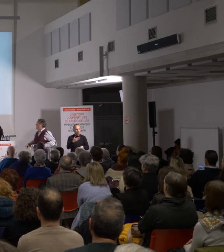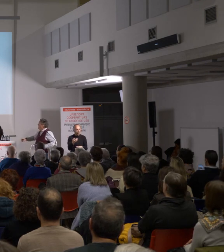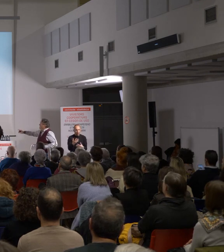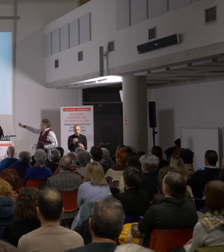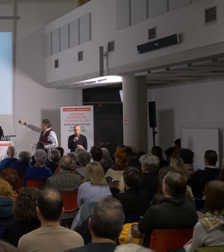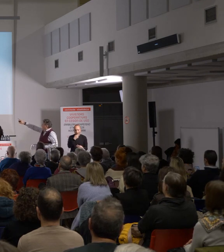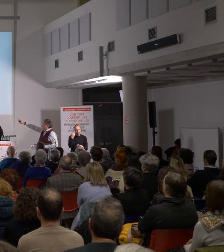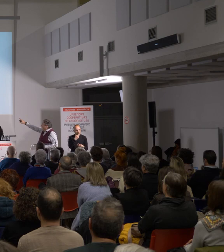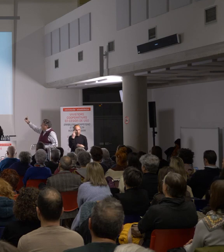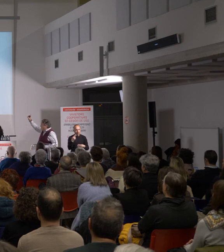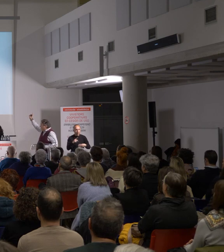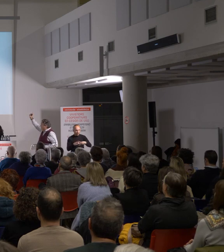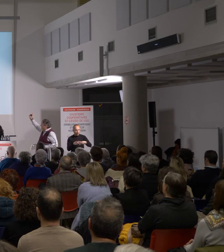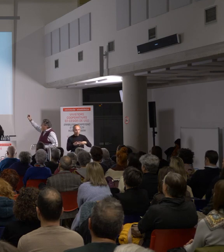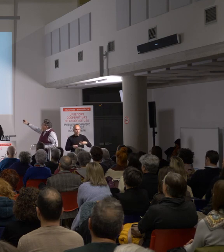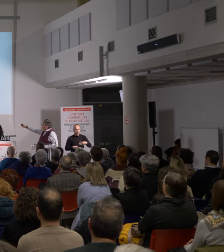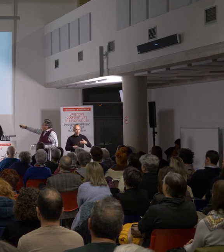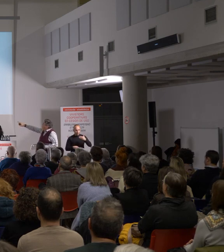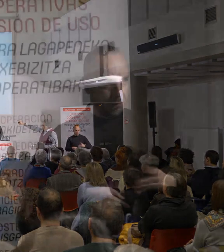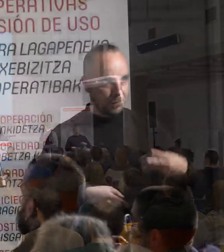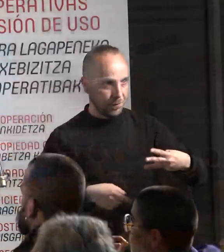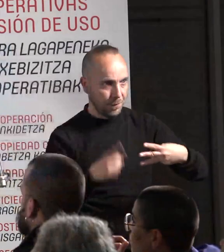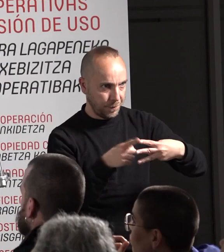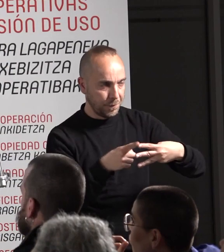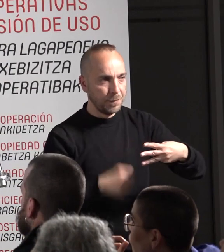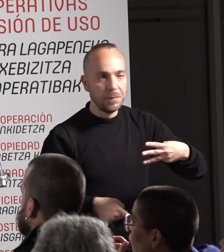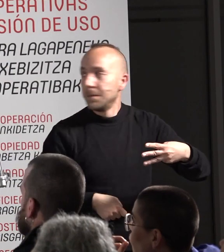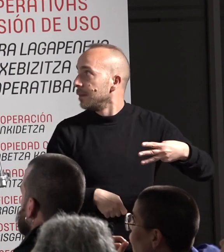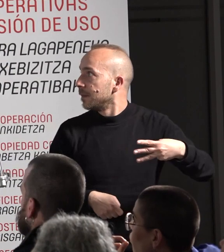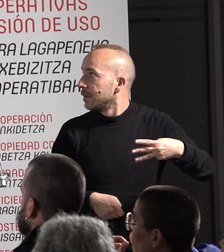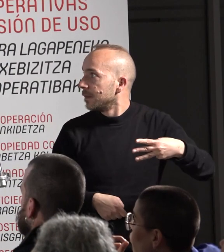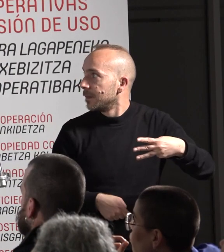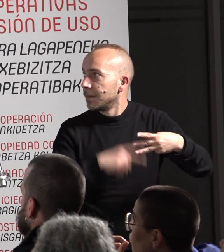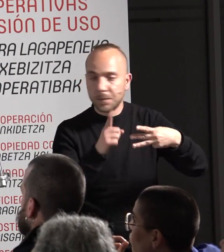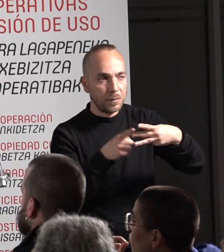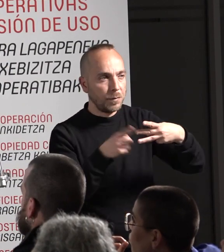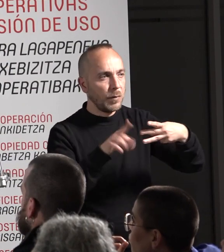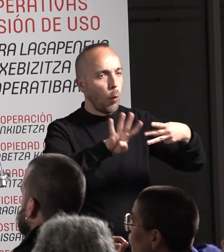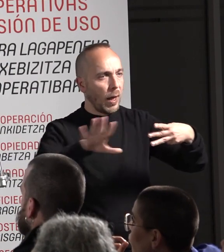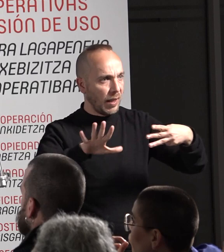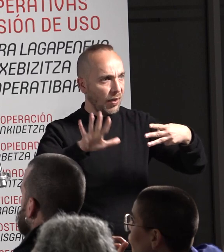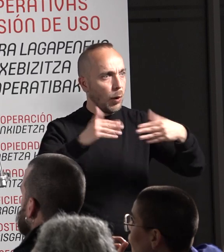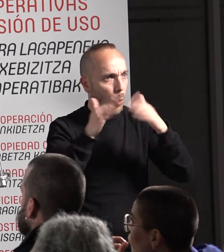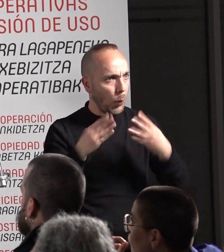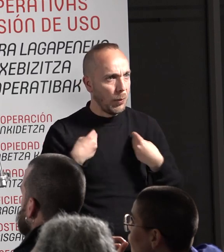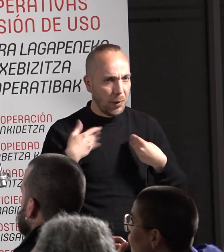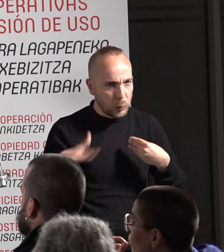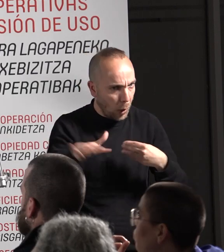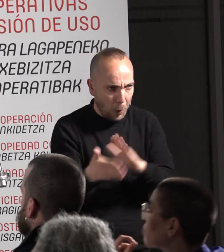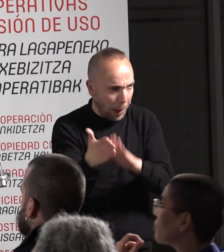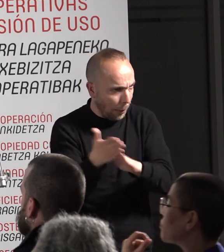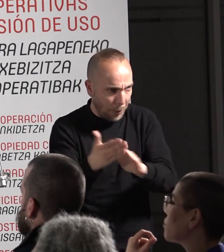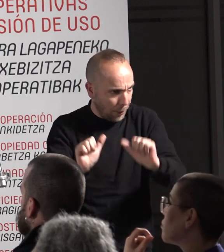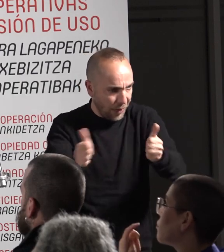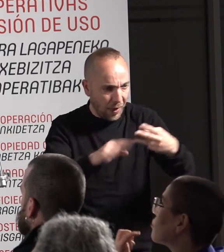interesante y además ya son 35 viviendas. Sotrac, 45 en una zona de nueva urbanización, está a punto de empezar y Aigua